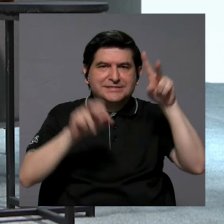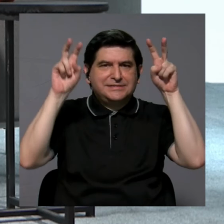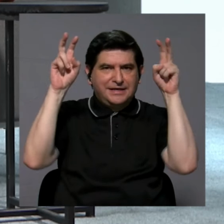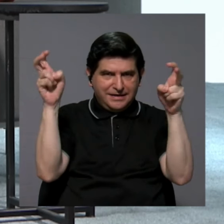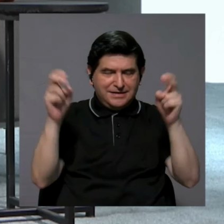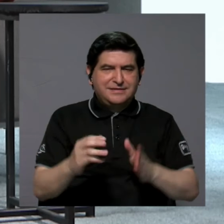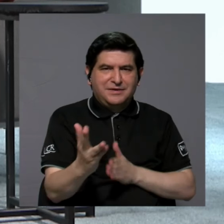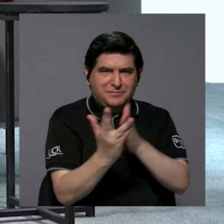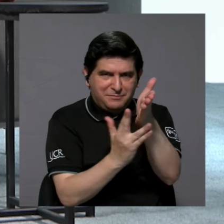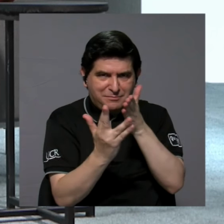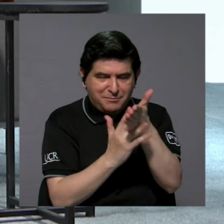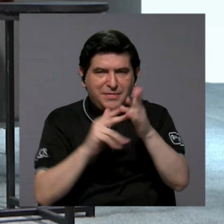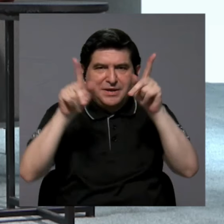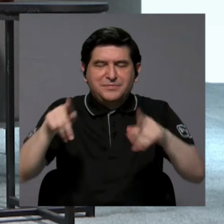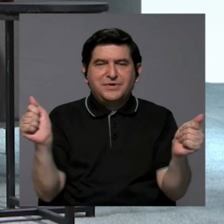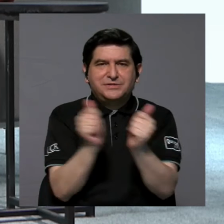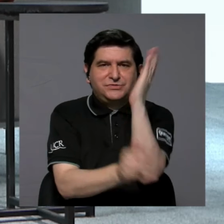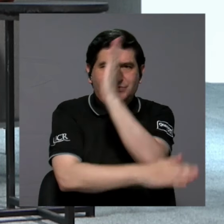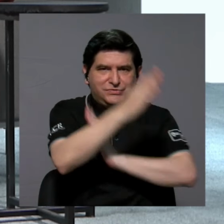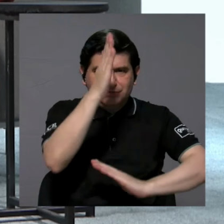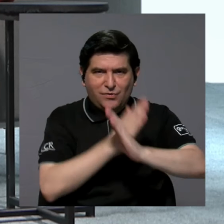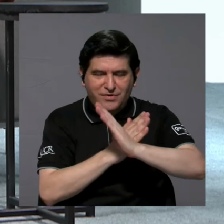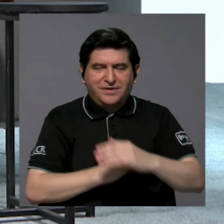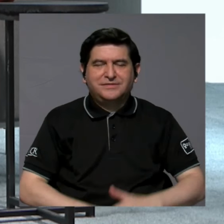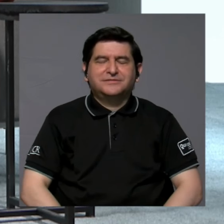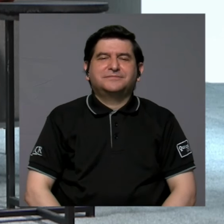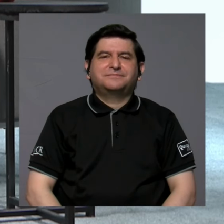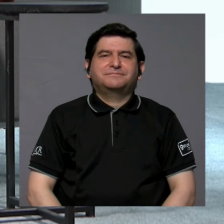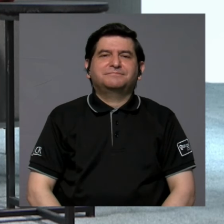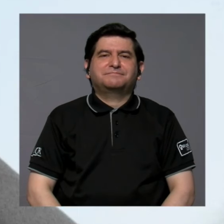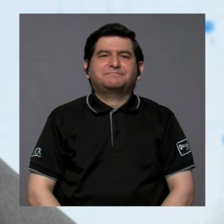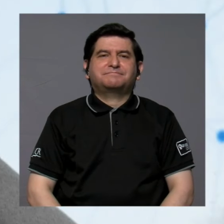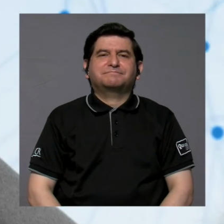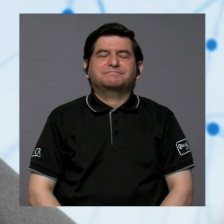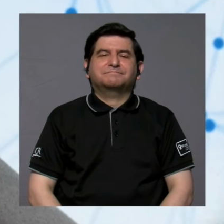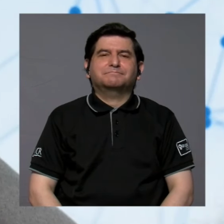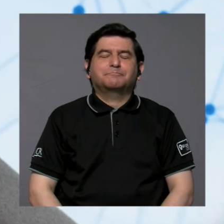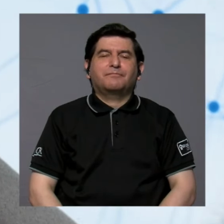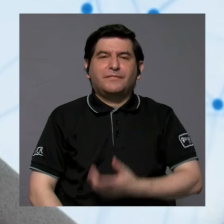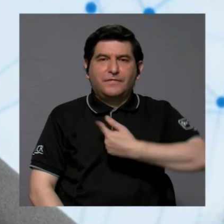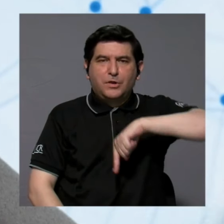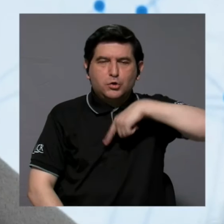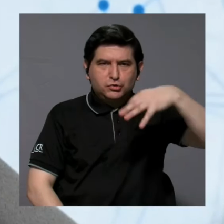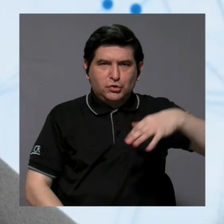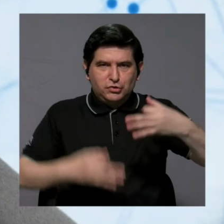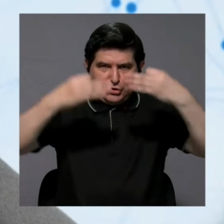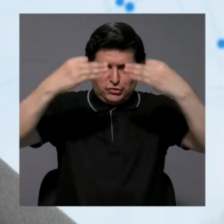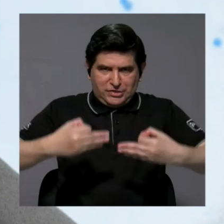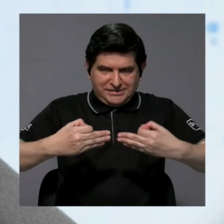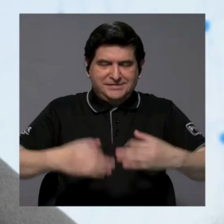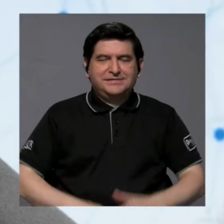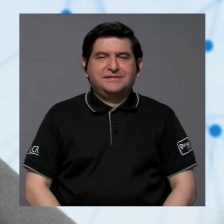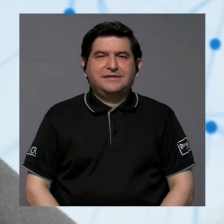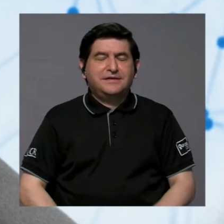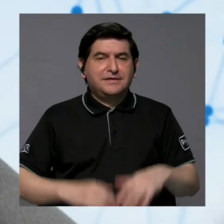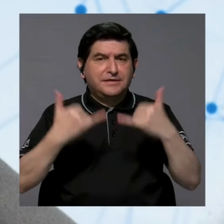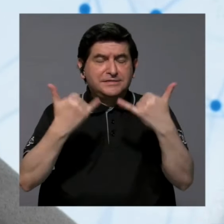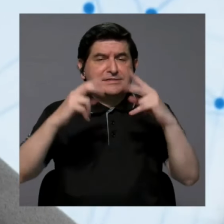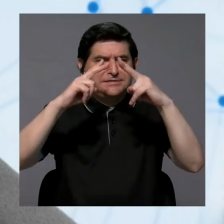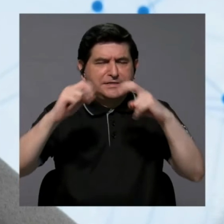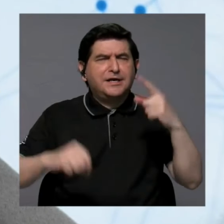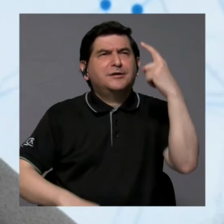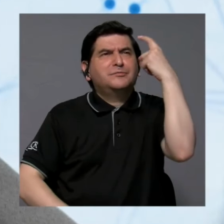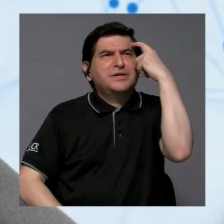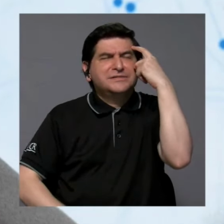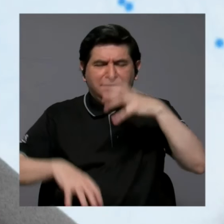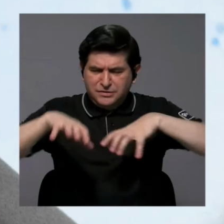en este tema de accesibilidad para personas con discapacidad. Sí, decidimos, como estamos